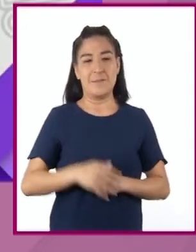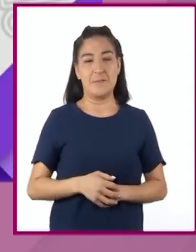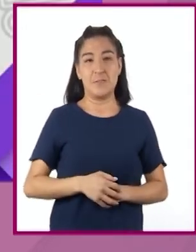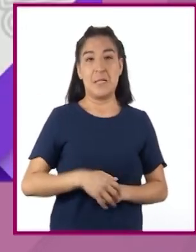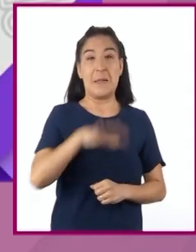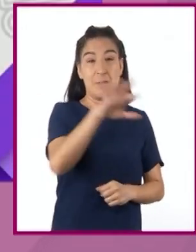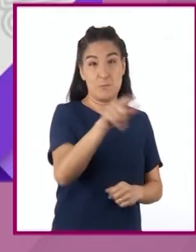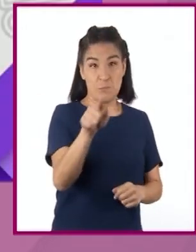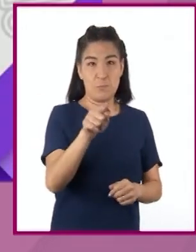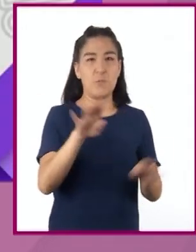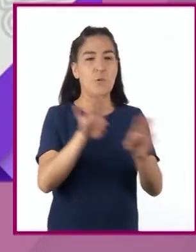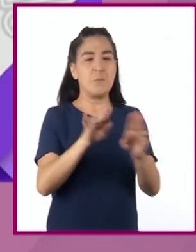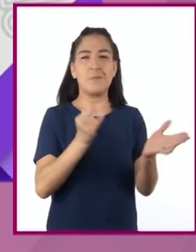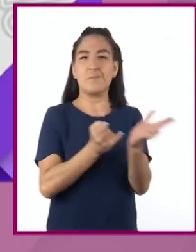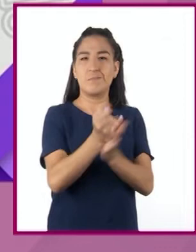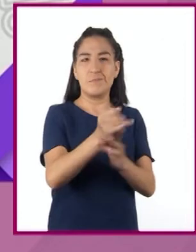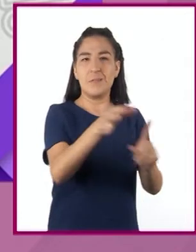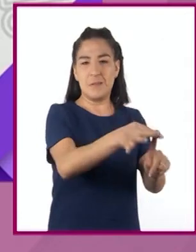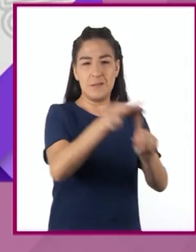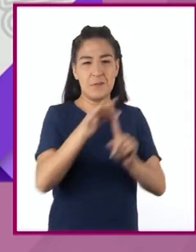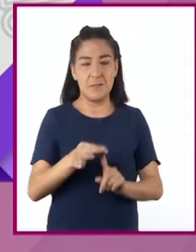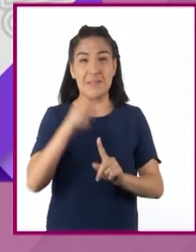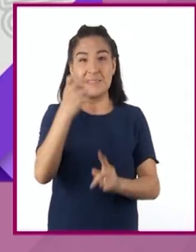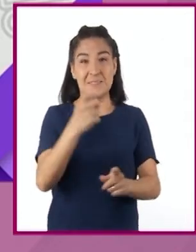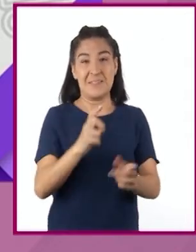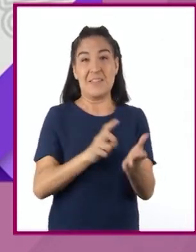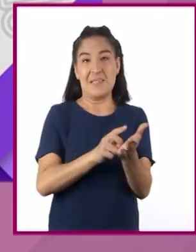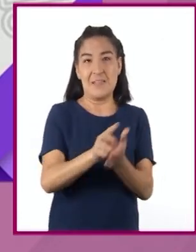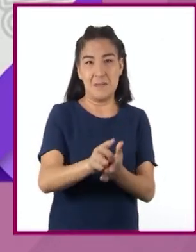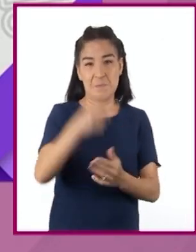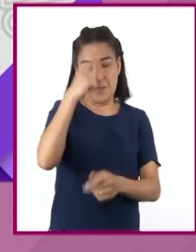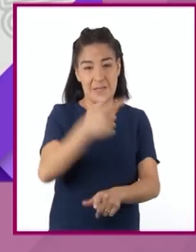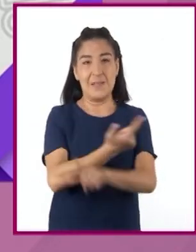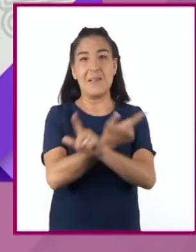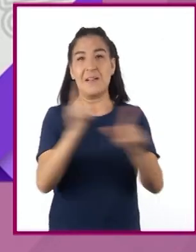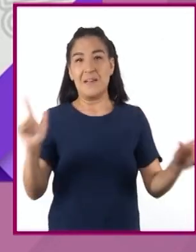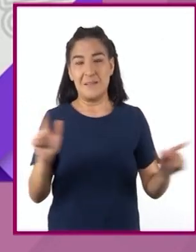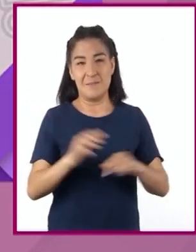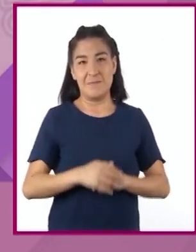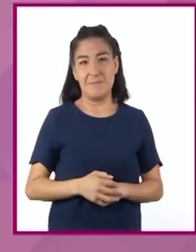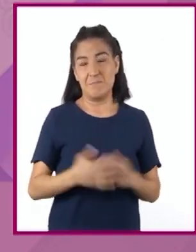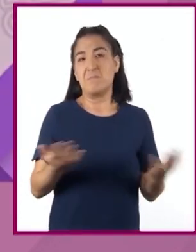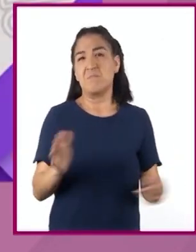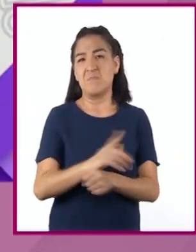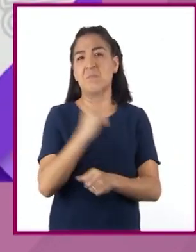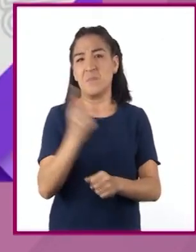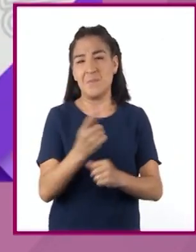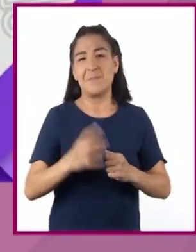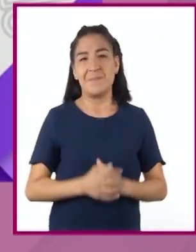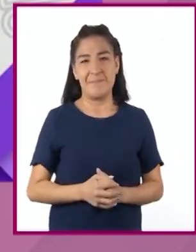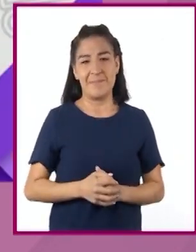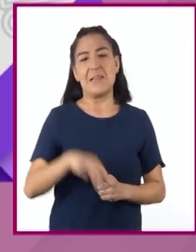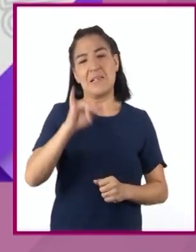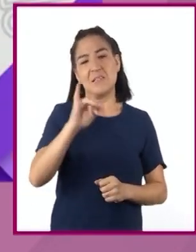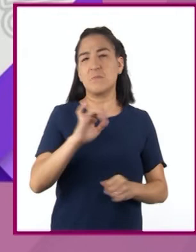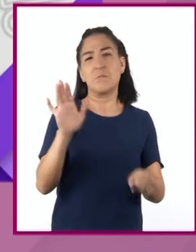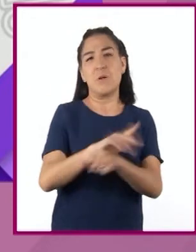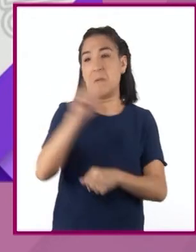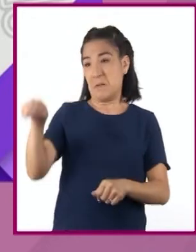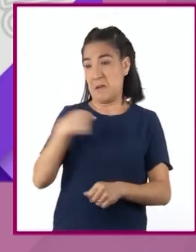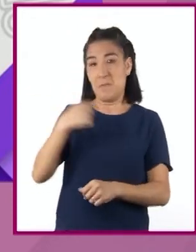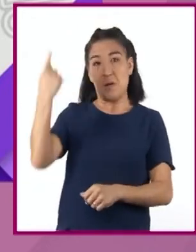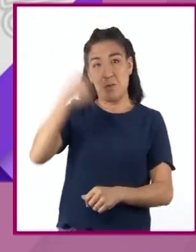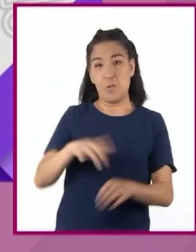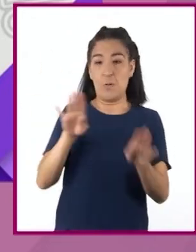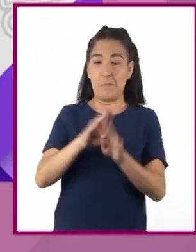esta decisión, ¿estás ejerciendo tu derecho a la libertad? ¿Por qué? Sí, porque nadie me obligó a tomar la